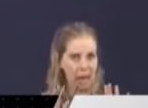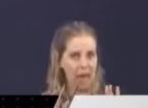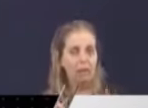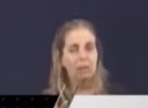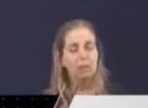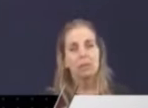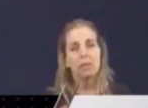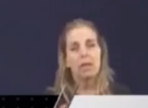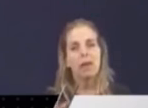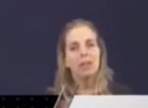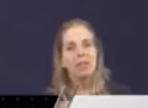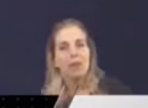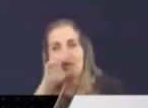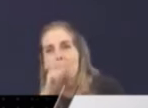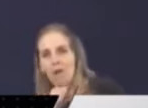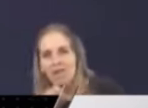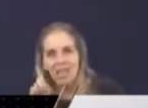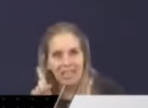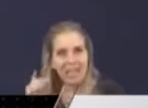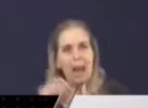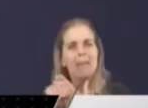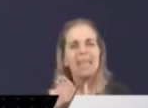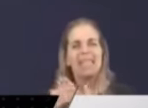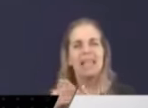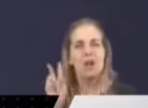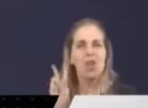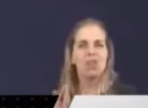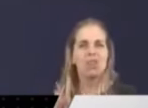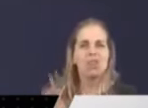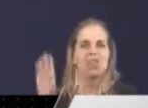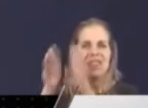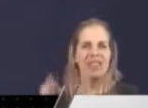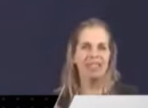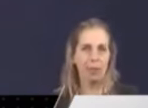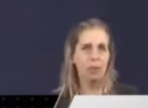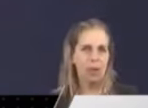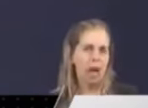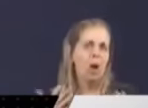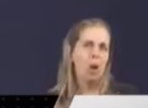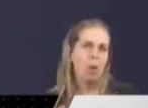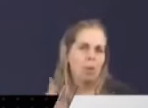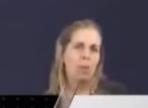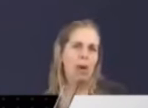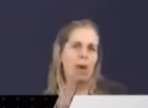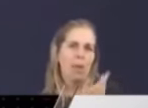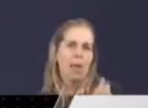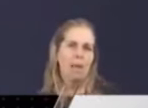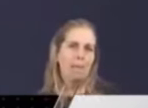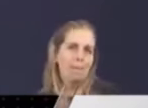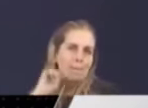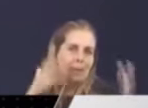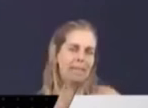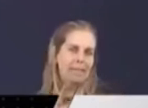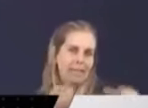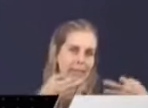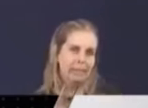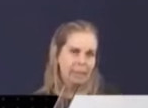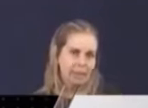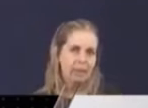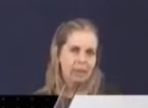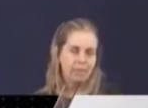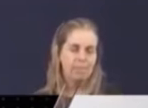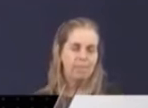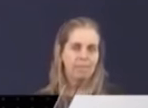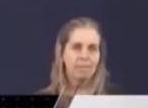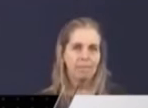solicitud pero sí esta recomendación que hace el Ministerio de seguridad para que el presidente por supuesto tenga todas las condiciones de seguridad que